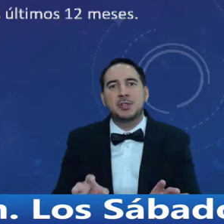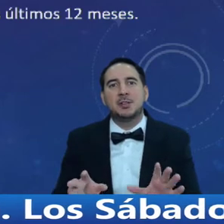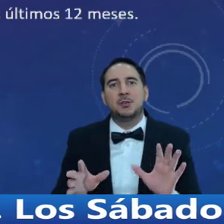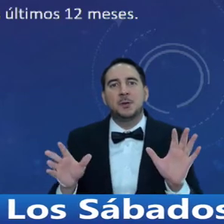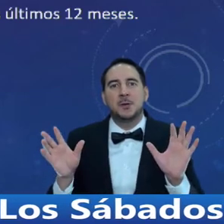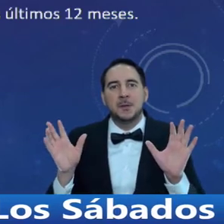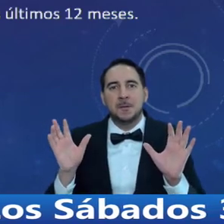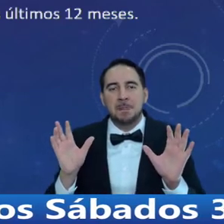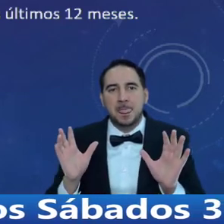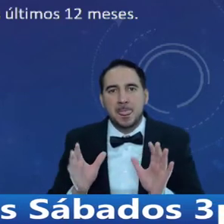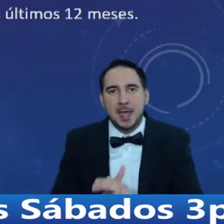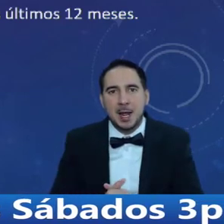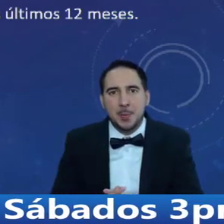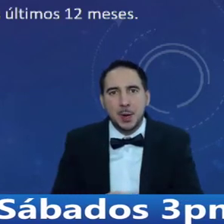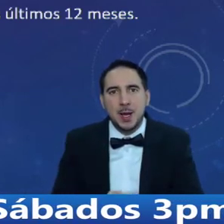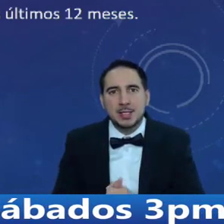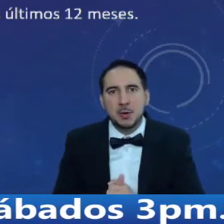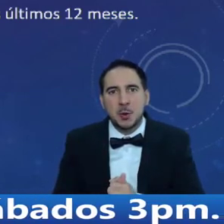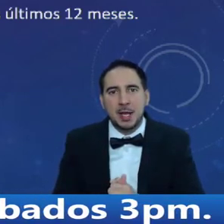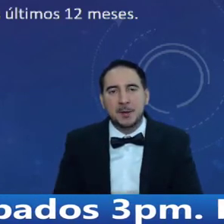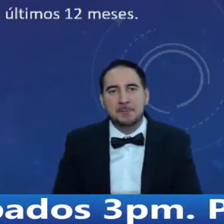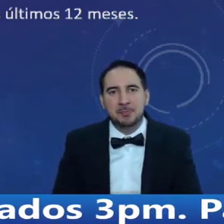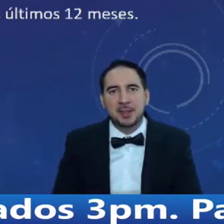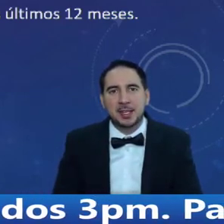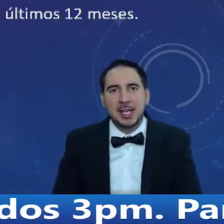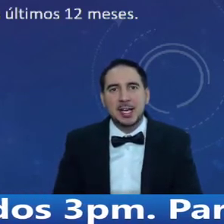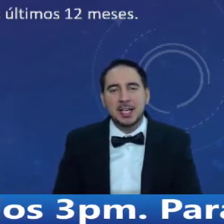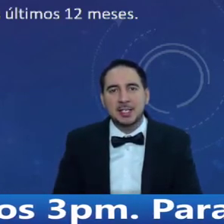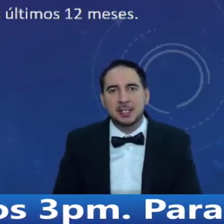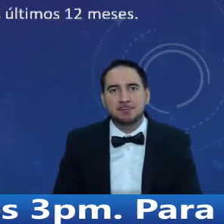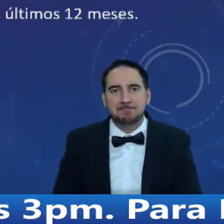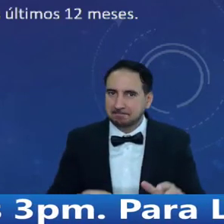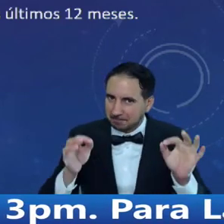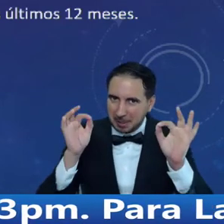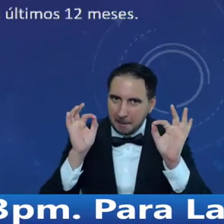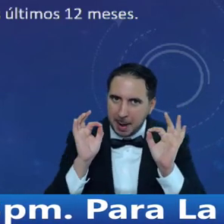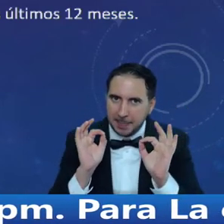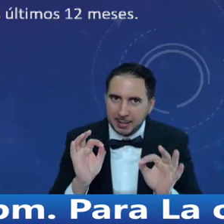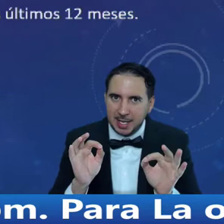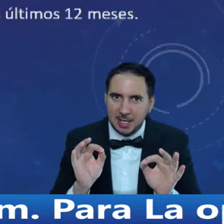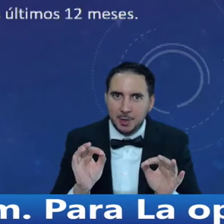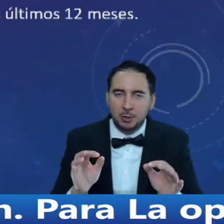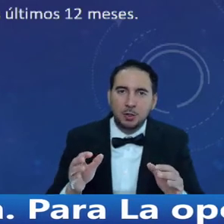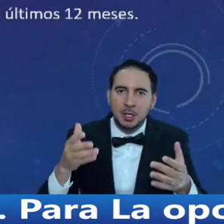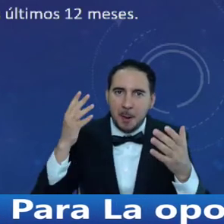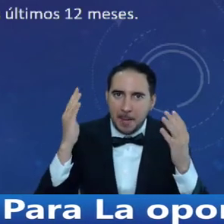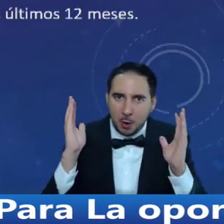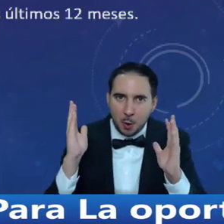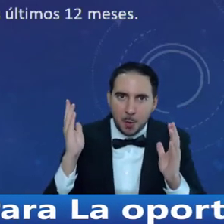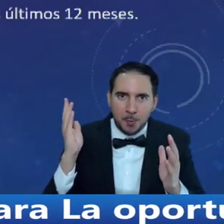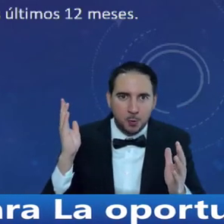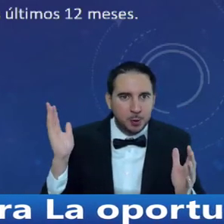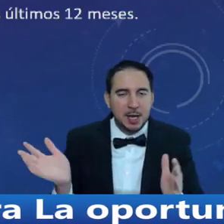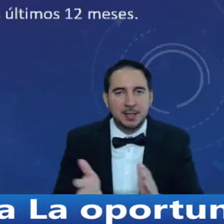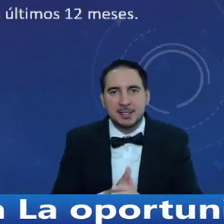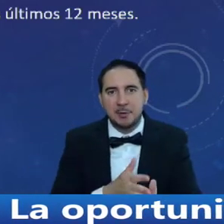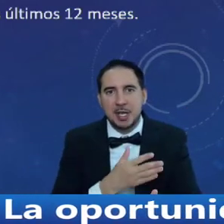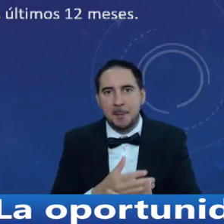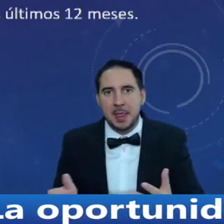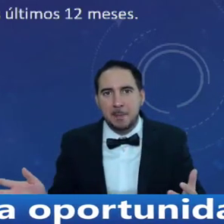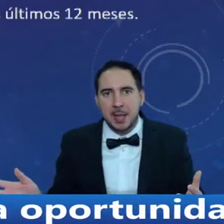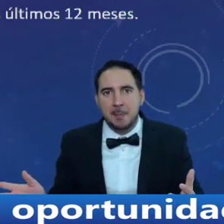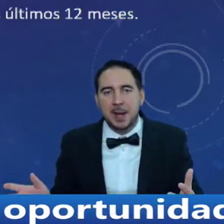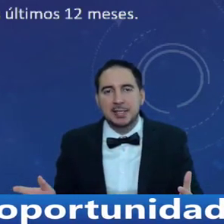60% de la prueba asegurada. ¿Qué crees que dice? Me aprendé el librito, me lo, ya